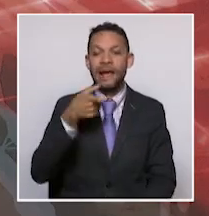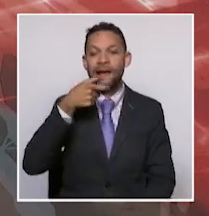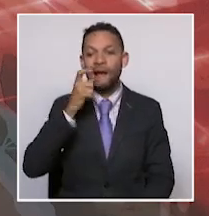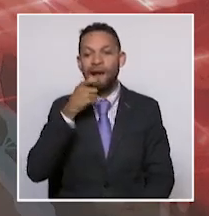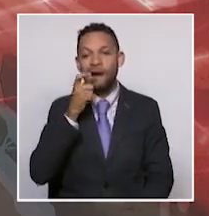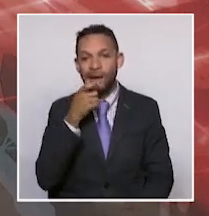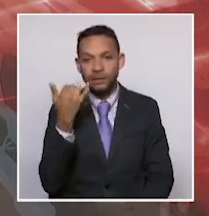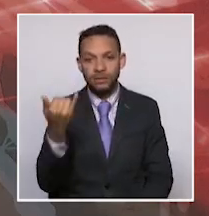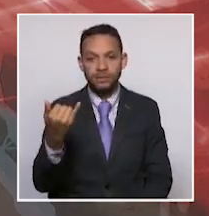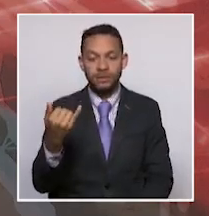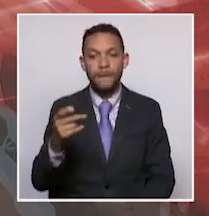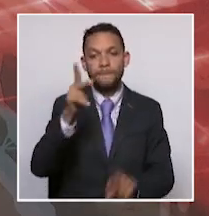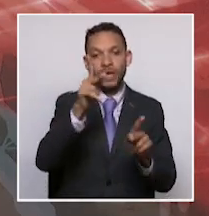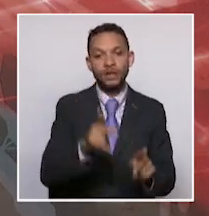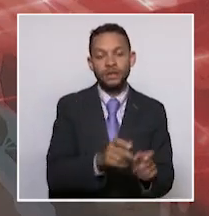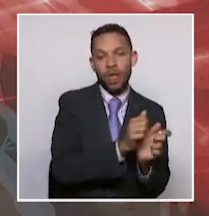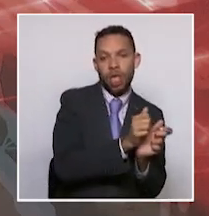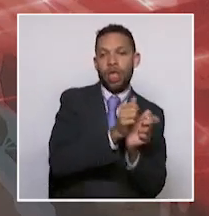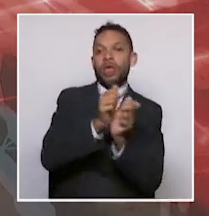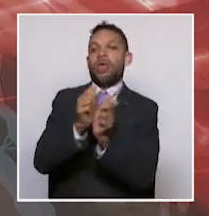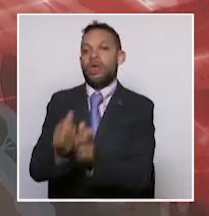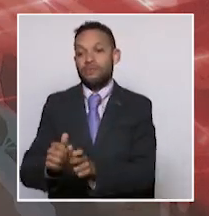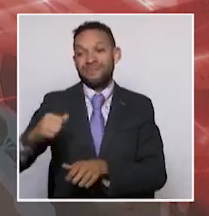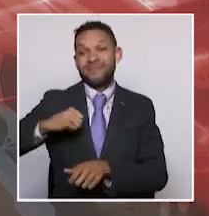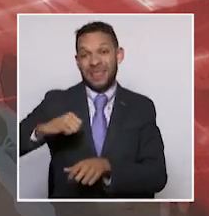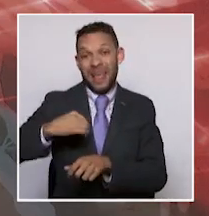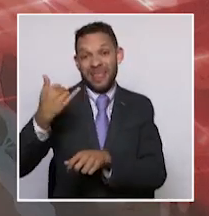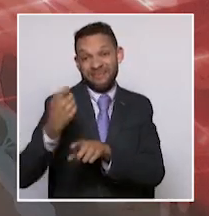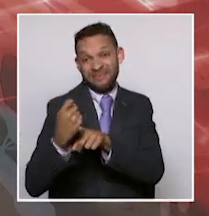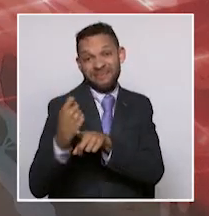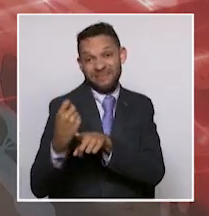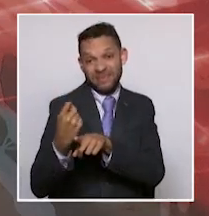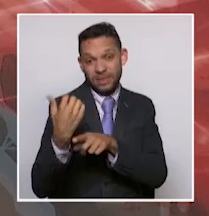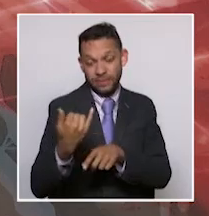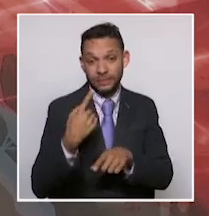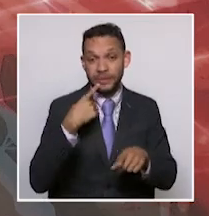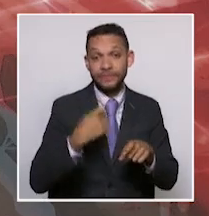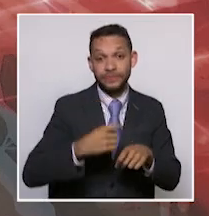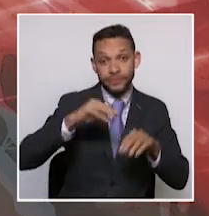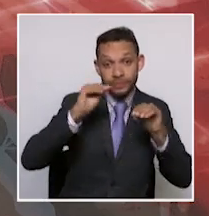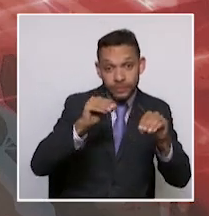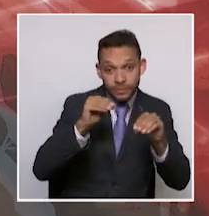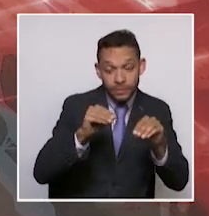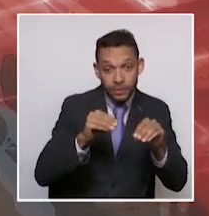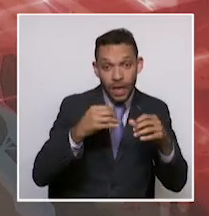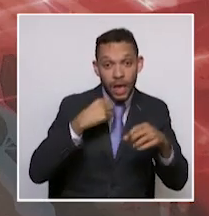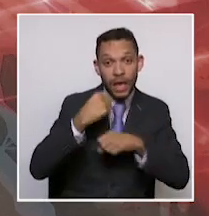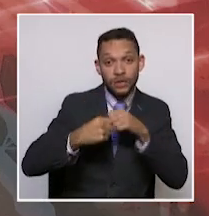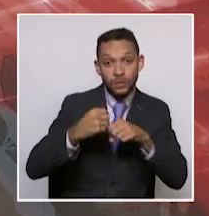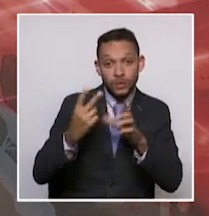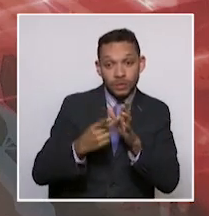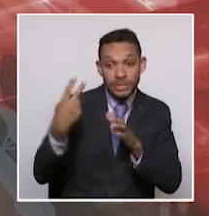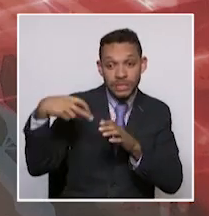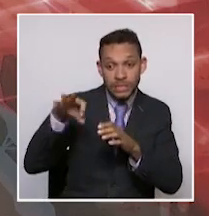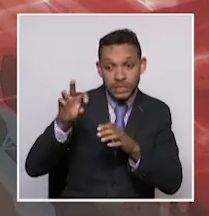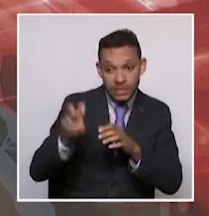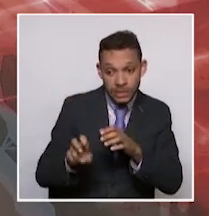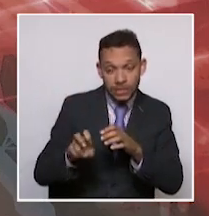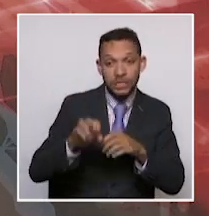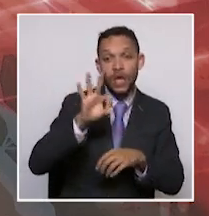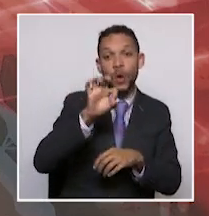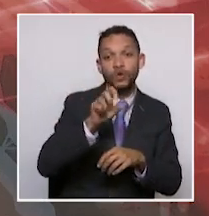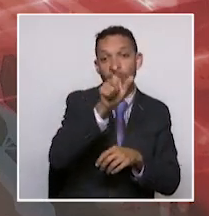Este último hecho fue en Anserma. Mucha atención a este dato oficial de las autoridades. En el 2017 van 8 hechos en todo